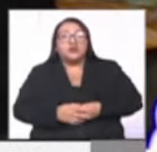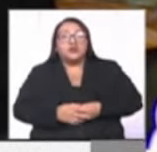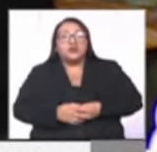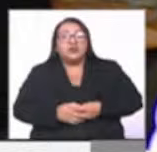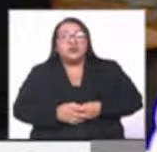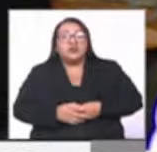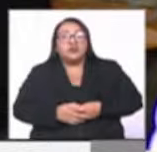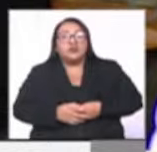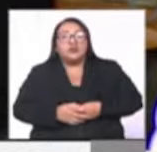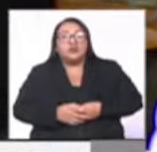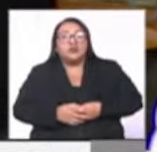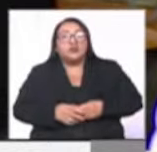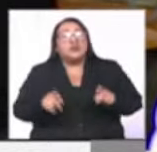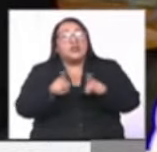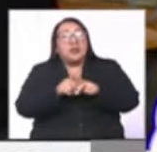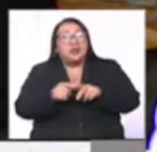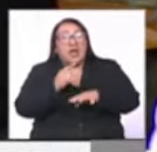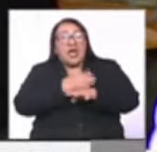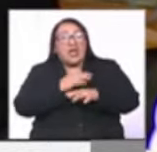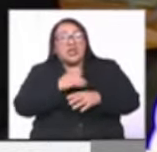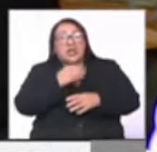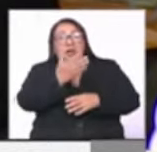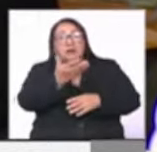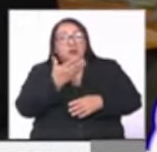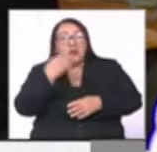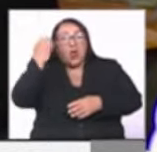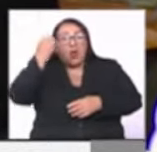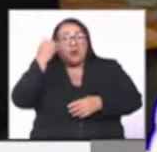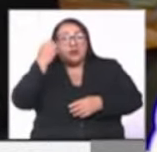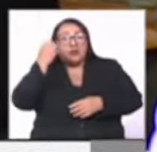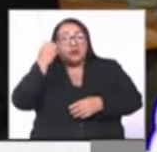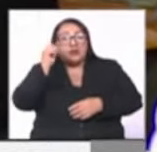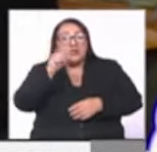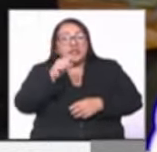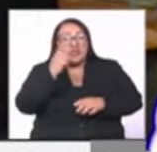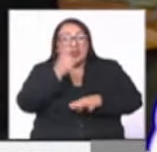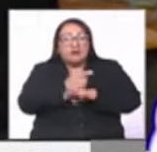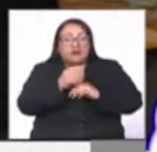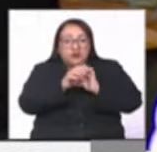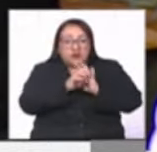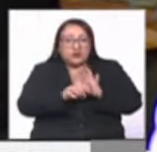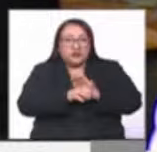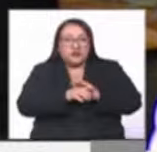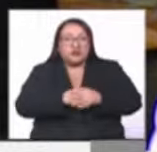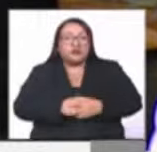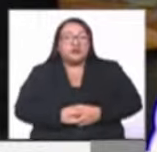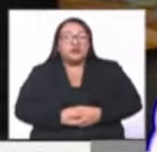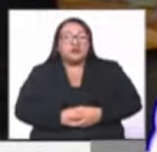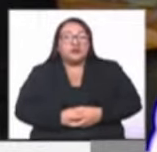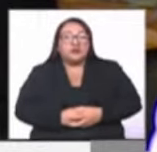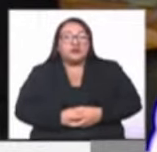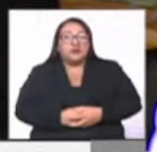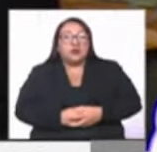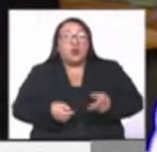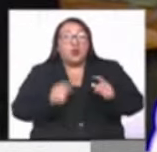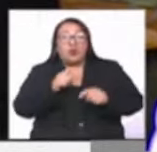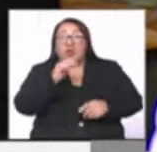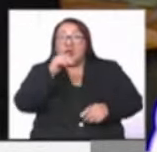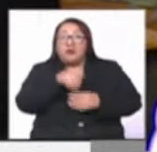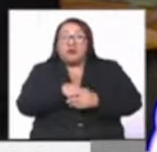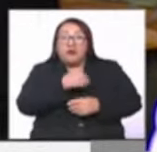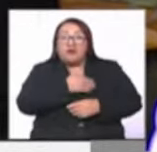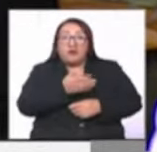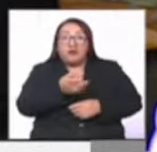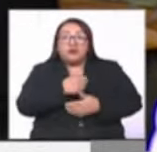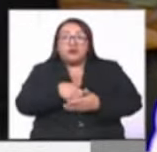Humanos también había adelantado opinión sobre la materia que es objeto de la denuncia constitucional en cuestión al votar a favor y